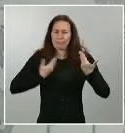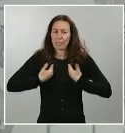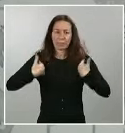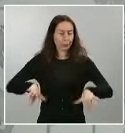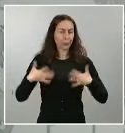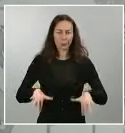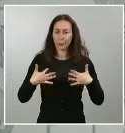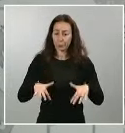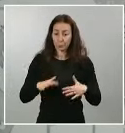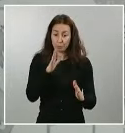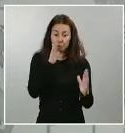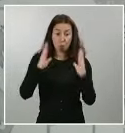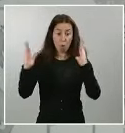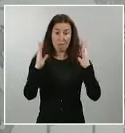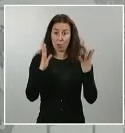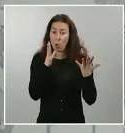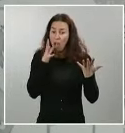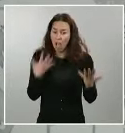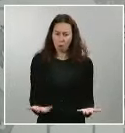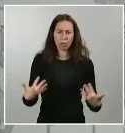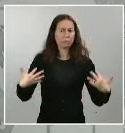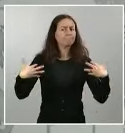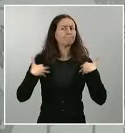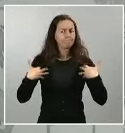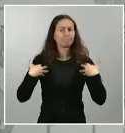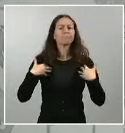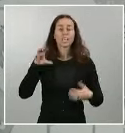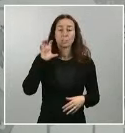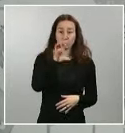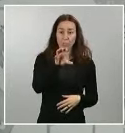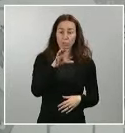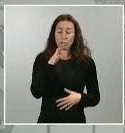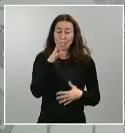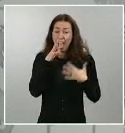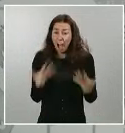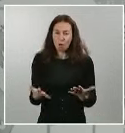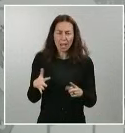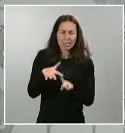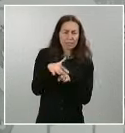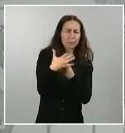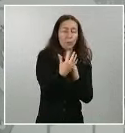actual que estamos sufriendo en nuestro país, cuando mayores son los estragos, cuando